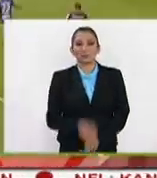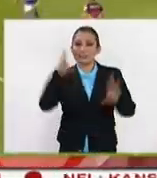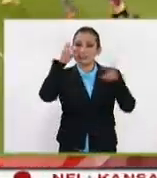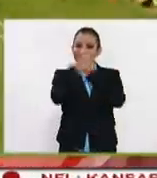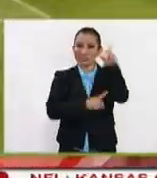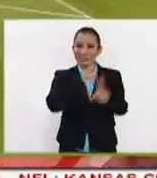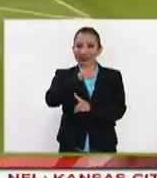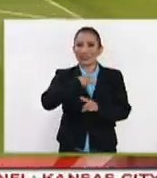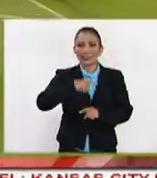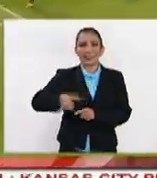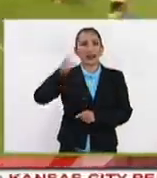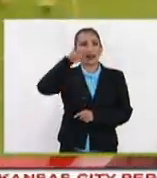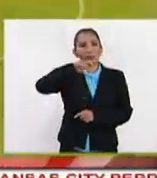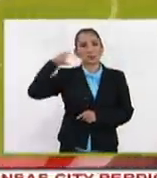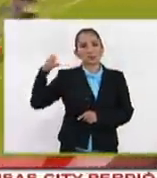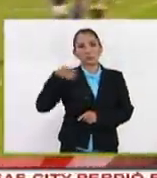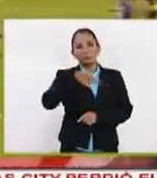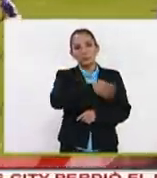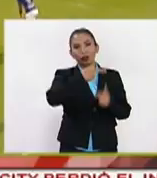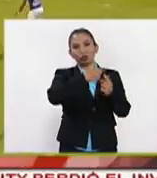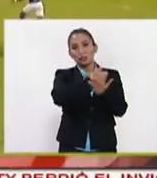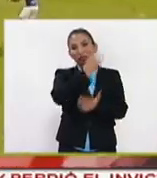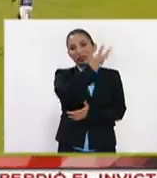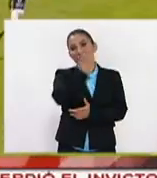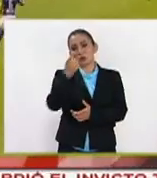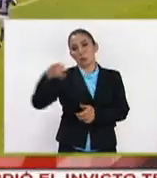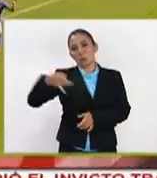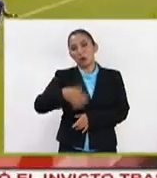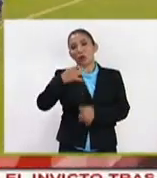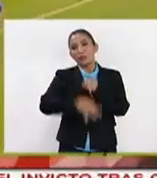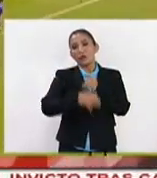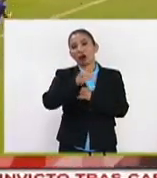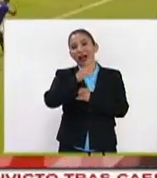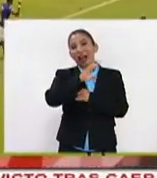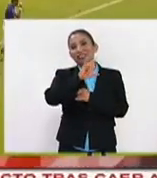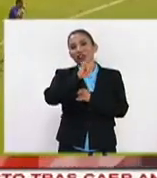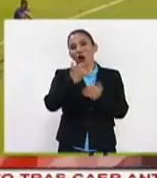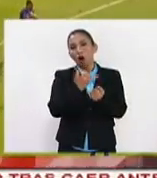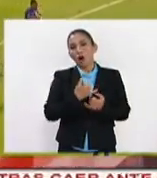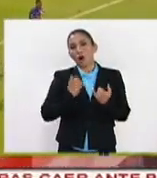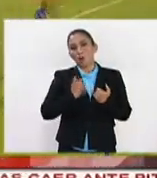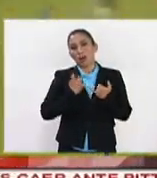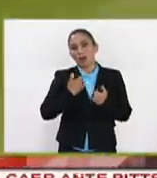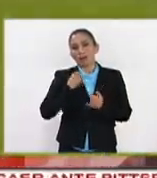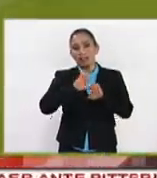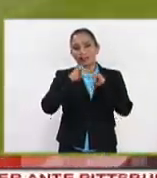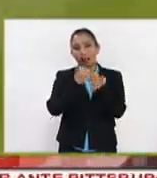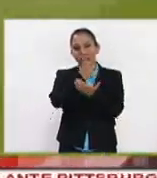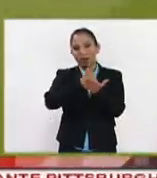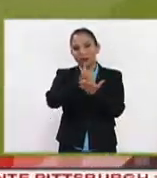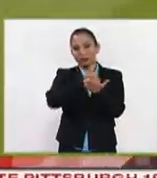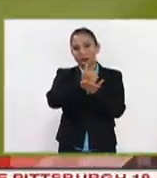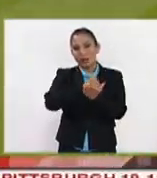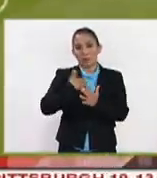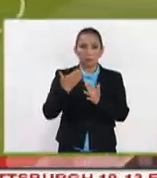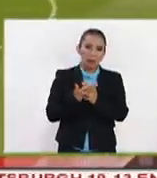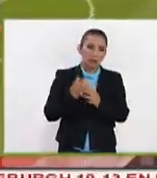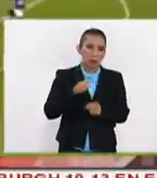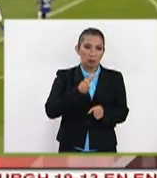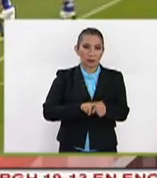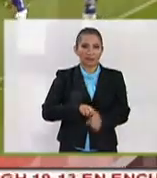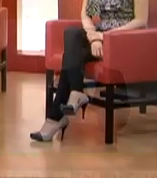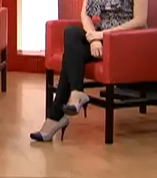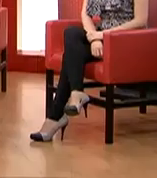los deportes, América derrotó a Cruz Azul 3-1 en el último clásico joven que se disputó en el Estadio Azul en fase regular.